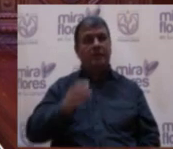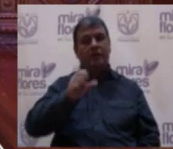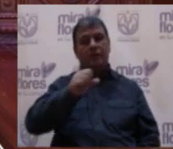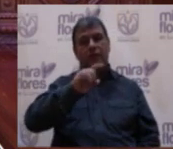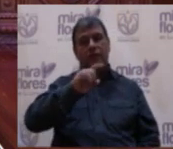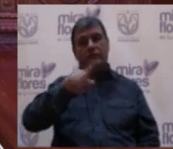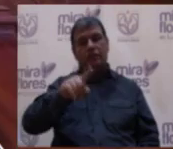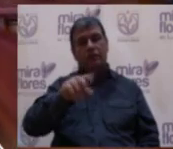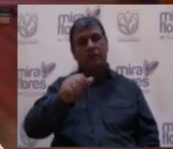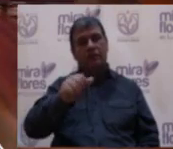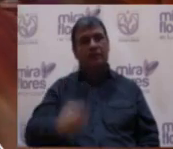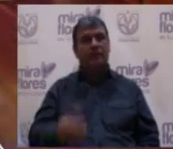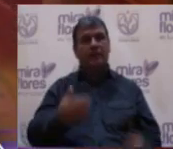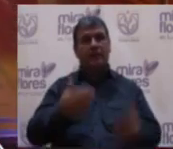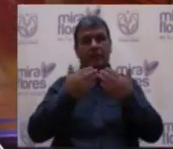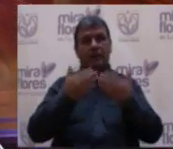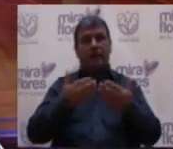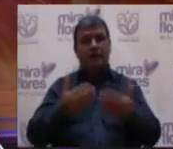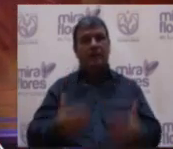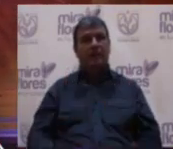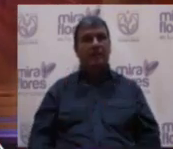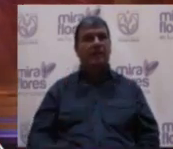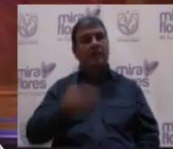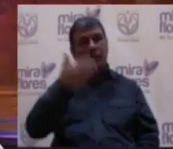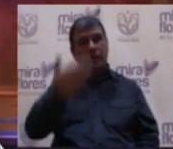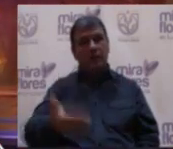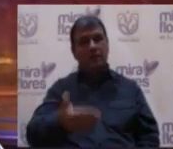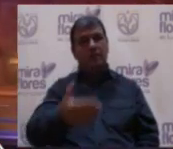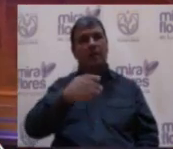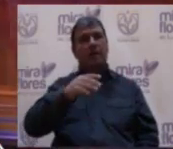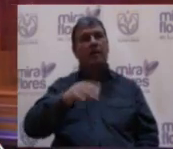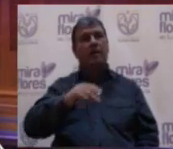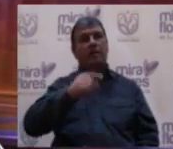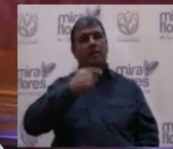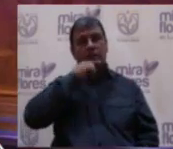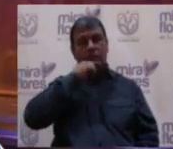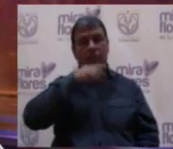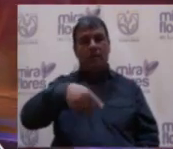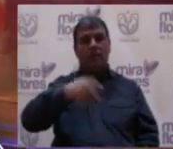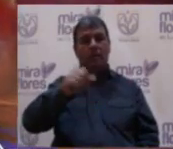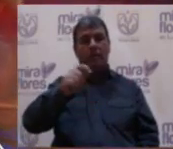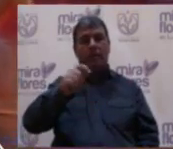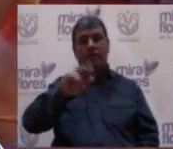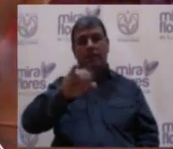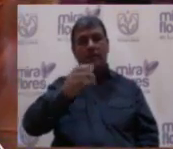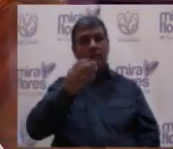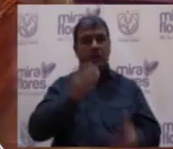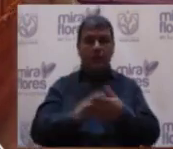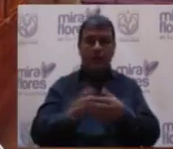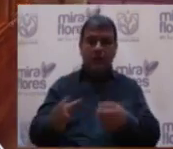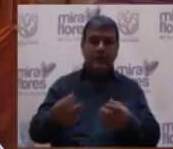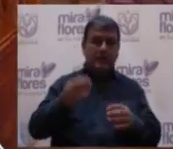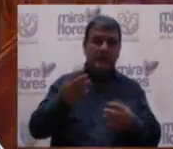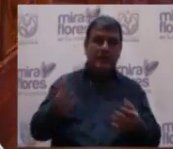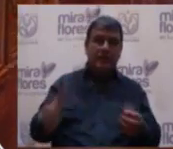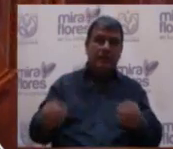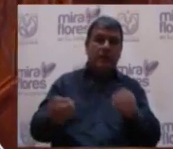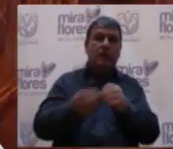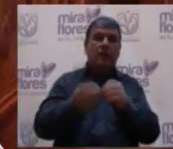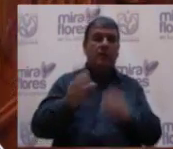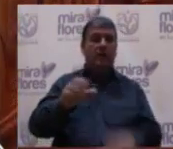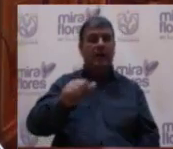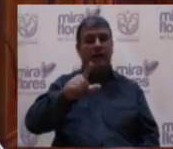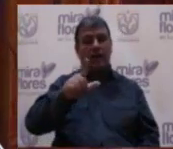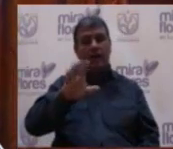Sousa, tiene usted el uso de la palabra en su intervención, y después le vamos a dar uso de la palabra a la señora Patricia. Gracias. Complementando un poquito lo que el señor Albertis